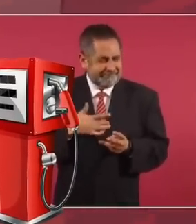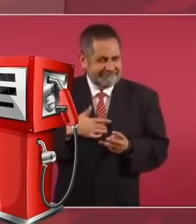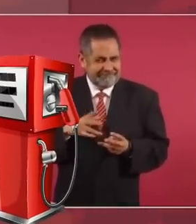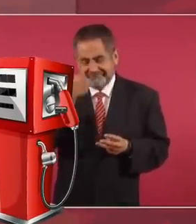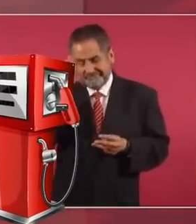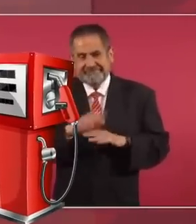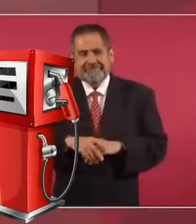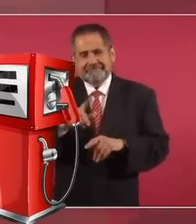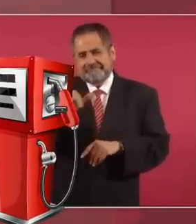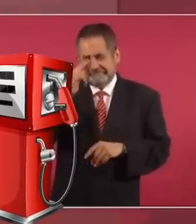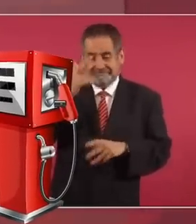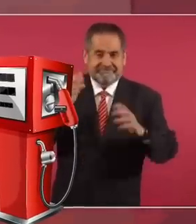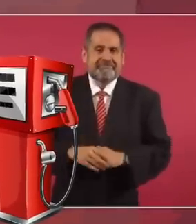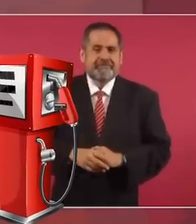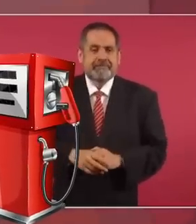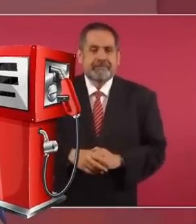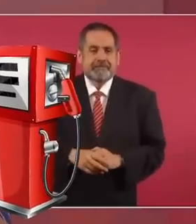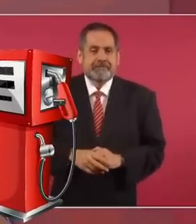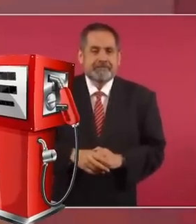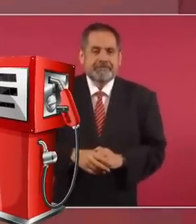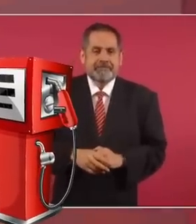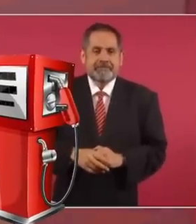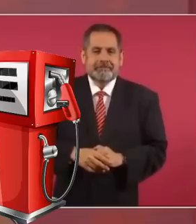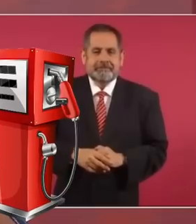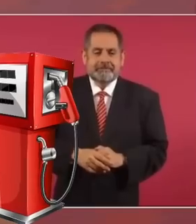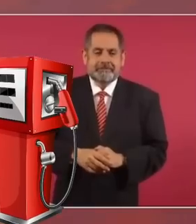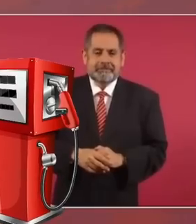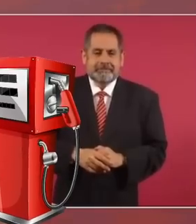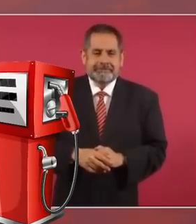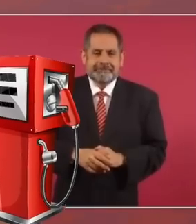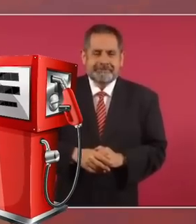no, no, no ya me voy a acordar este